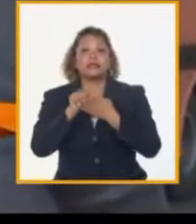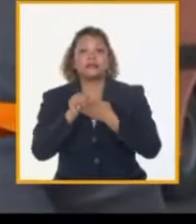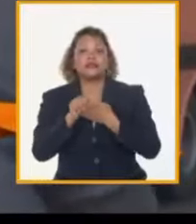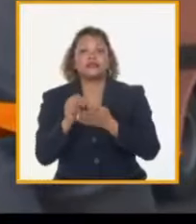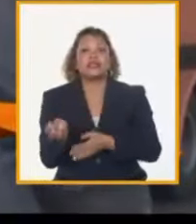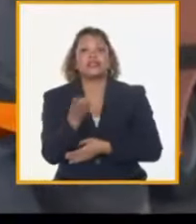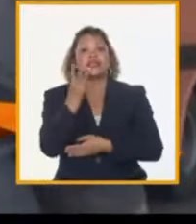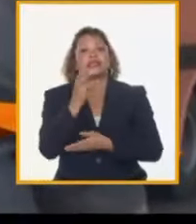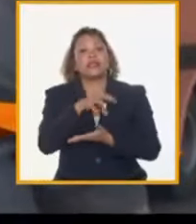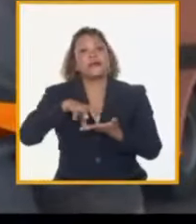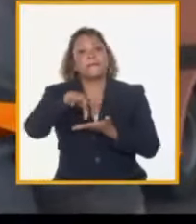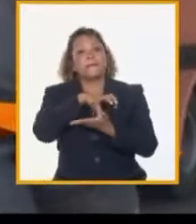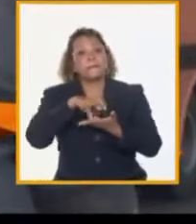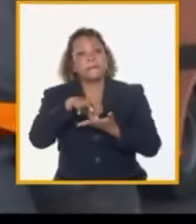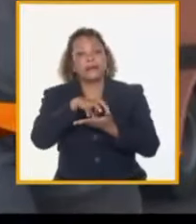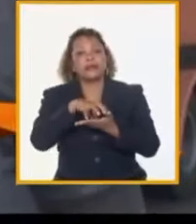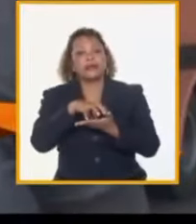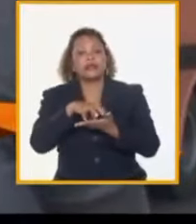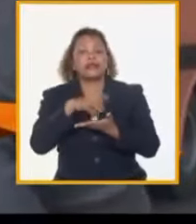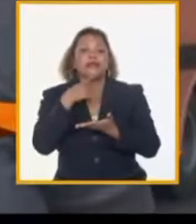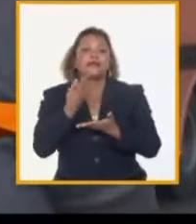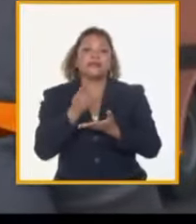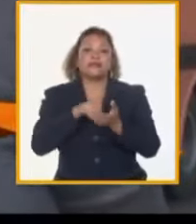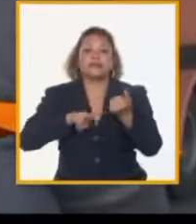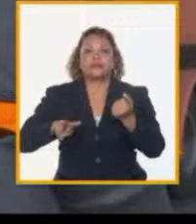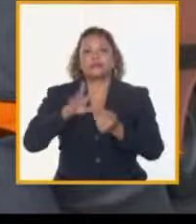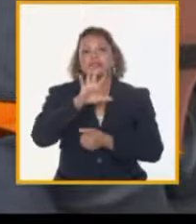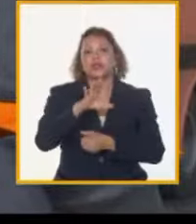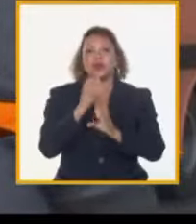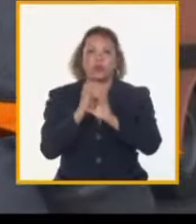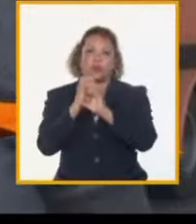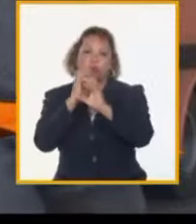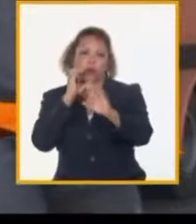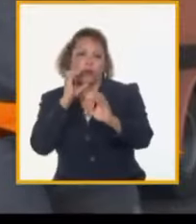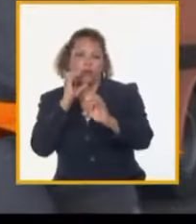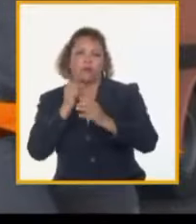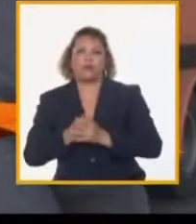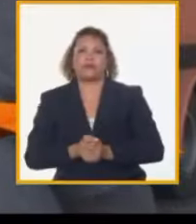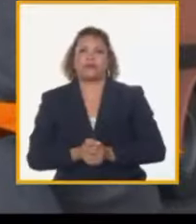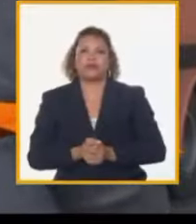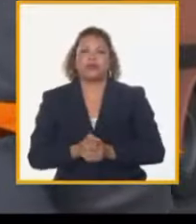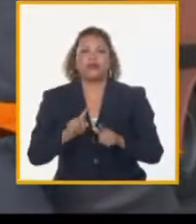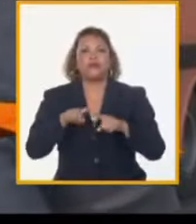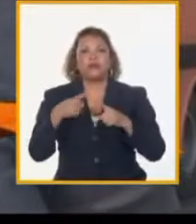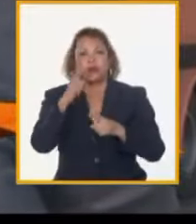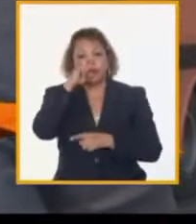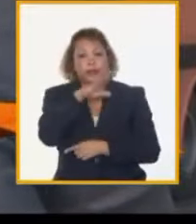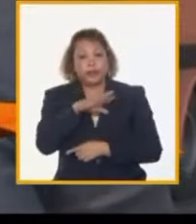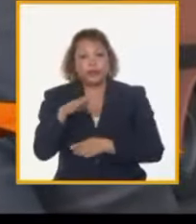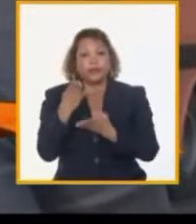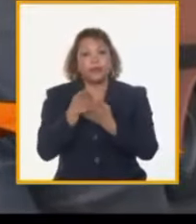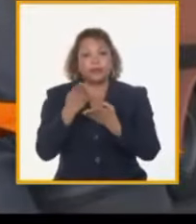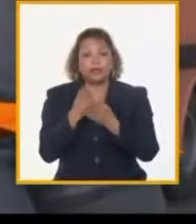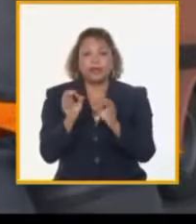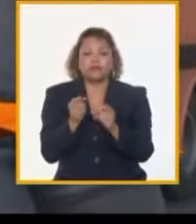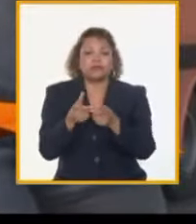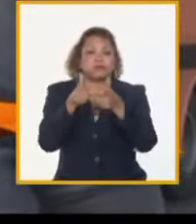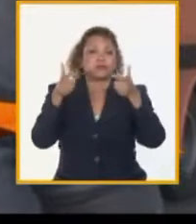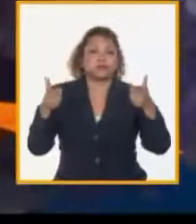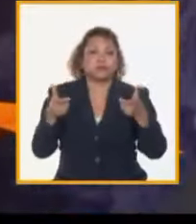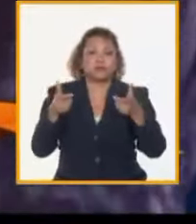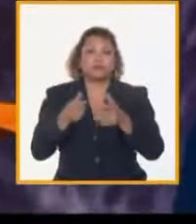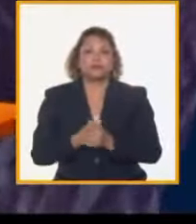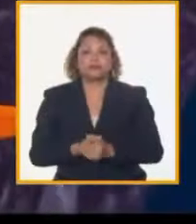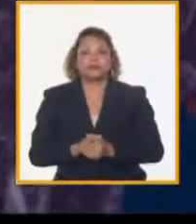de la provincia, con un total de 5 guaguas, por el aumento de población de niños con este diagnóstico que tenemos, que es el diagnóstico del